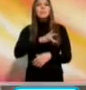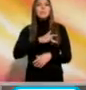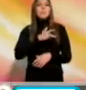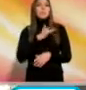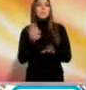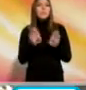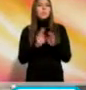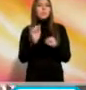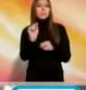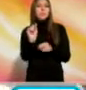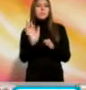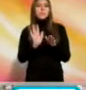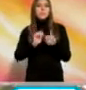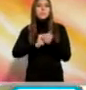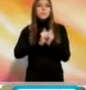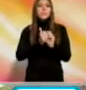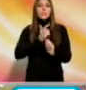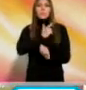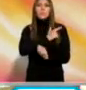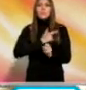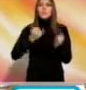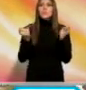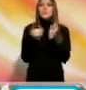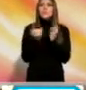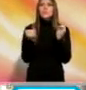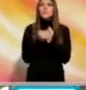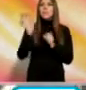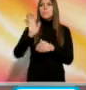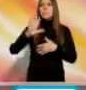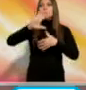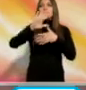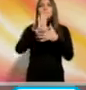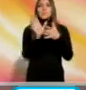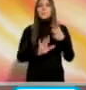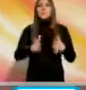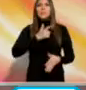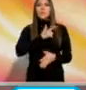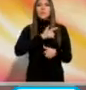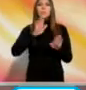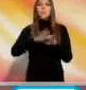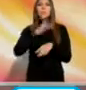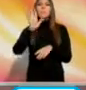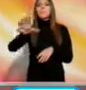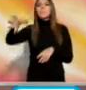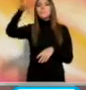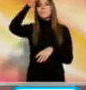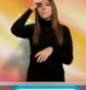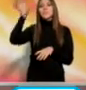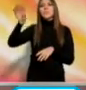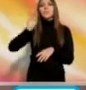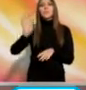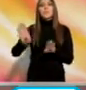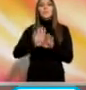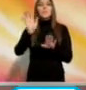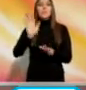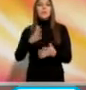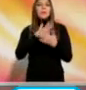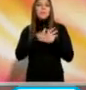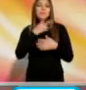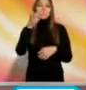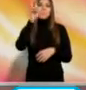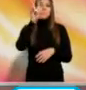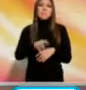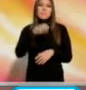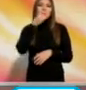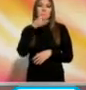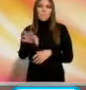cierta vocación también por lo latinoamericano. Porque algo se le tuvo que haber pegado de estar ahí finalmente, Sobre ¿no? todo el amor, ¿no? Exacto. Y eso es padrísimo.